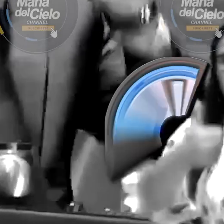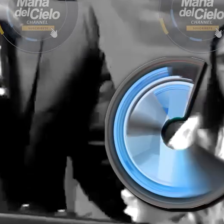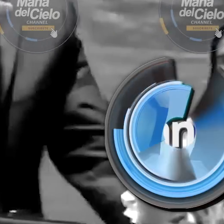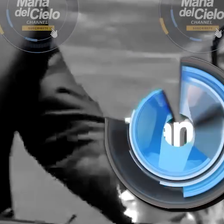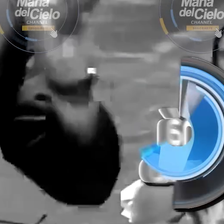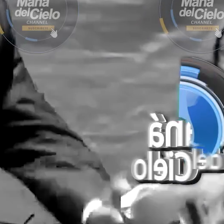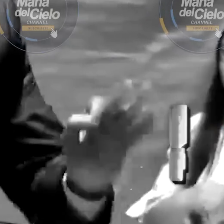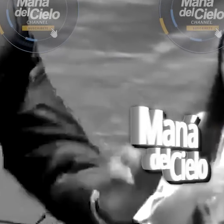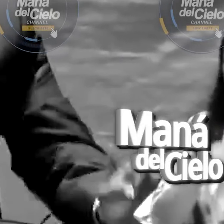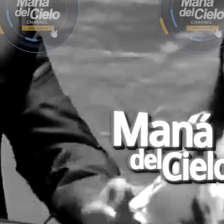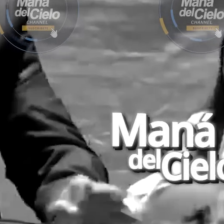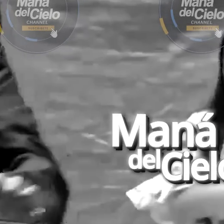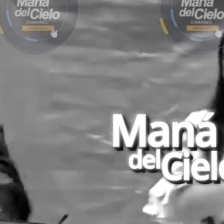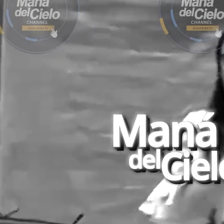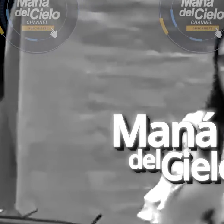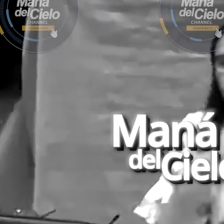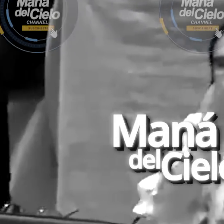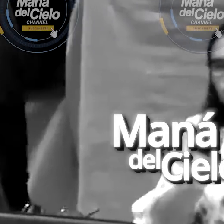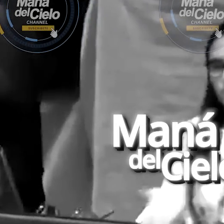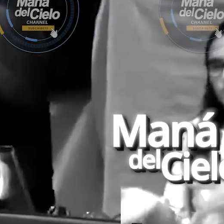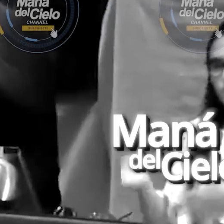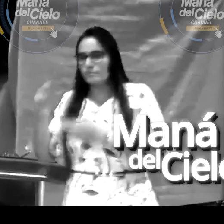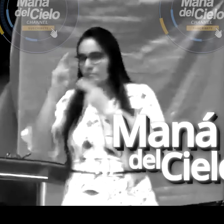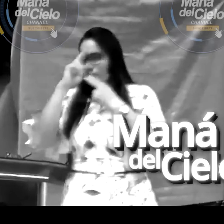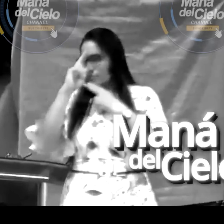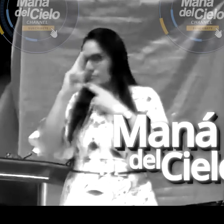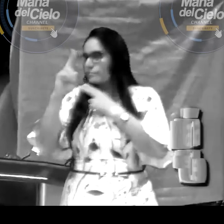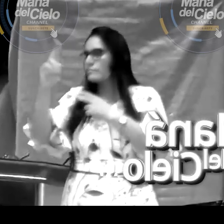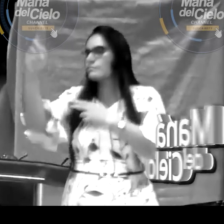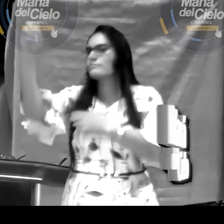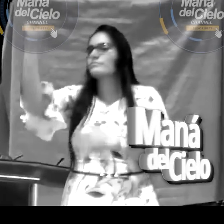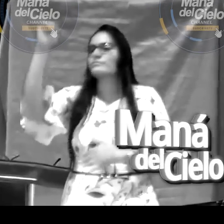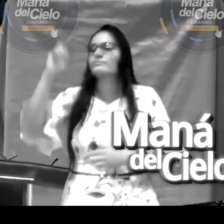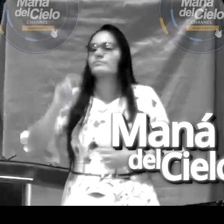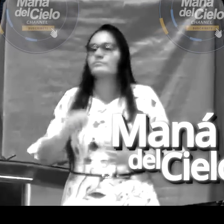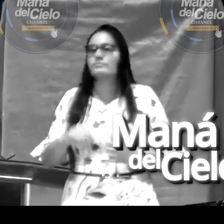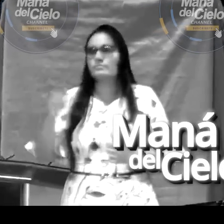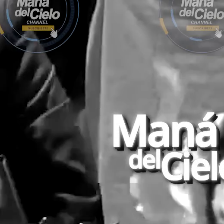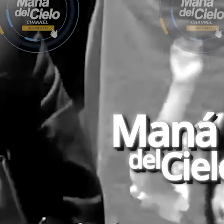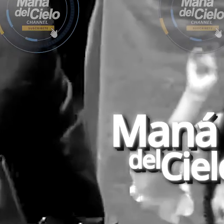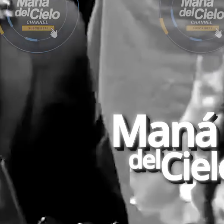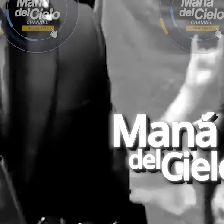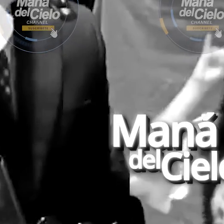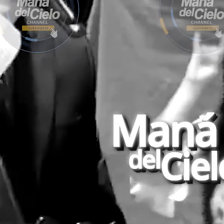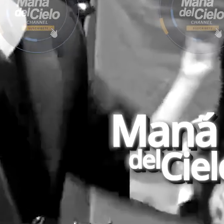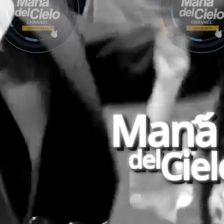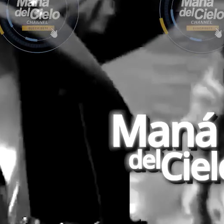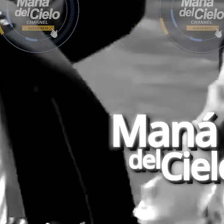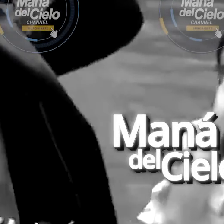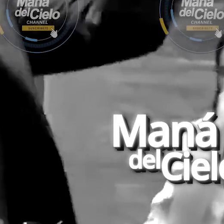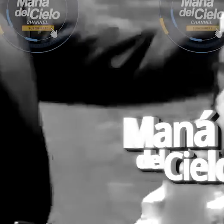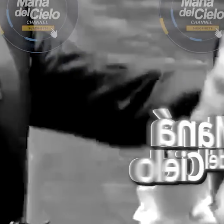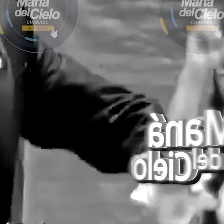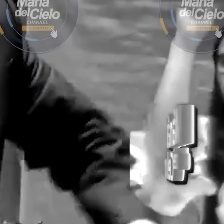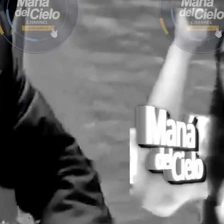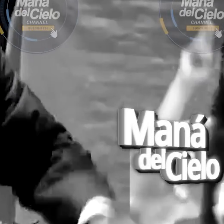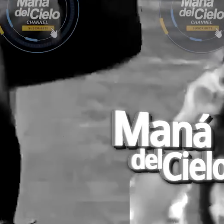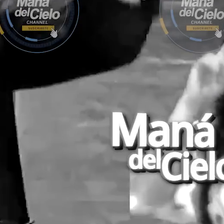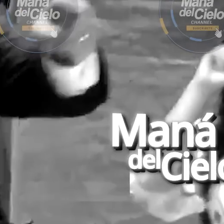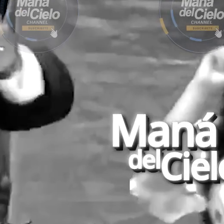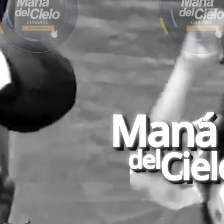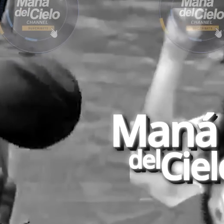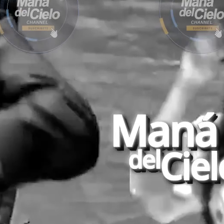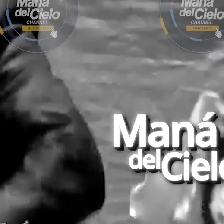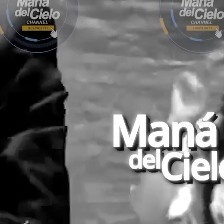obedecerle. El infierno tiene que obedecerle y el mismo diablo tiene que obedecerle, porque el diablo sabe que él es uno